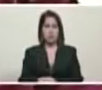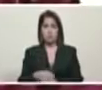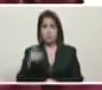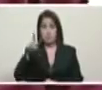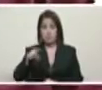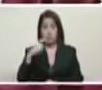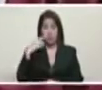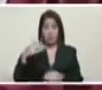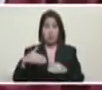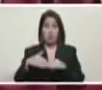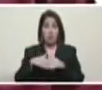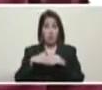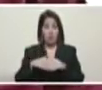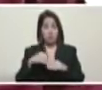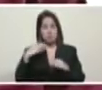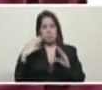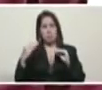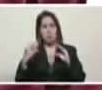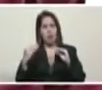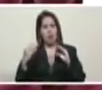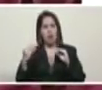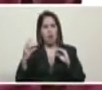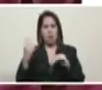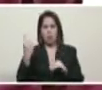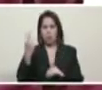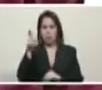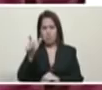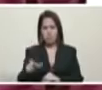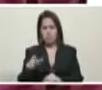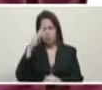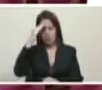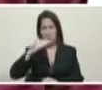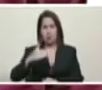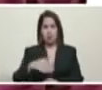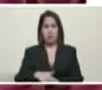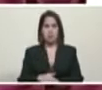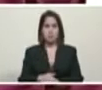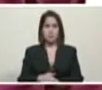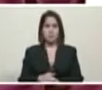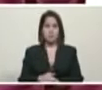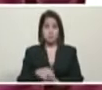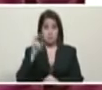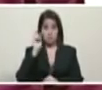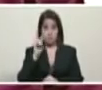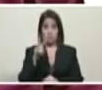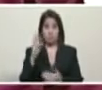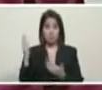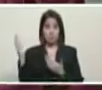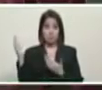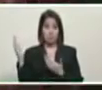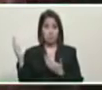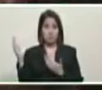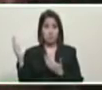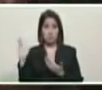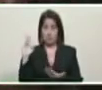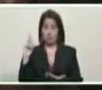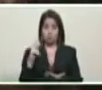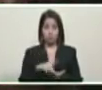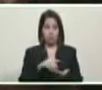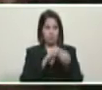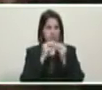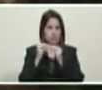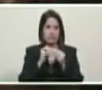la conversación que sostiene con uno de ellos. Específicamente el que podemos apreciar en pantalla se encontraba en esta